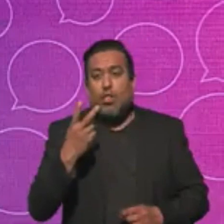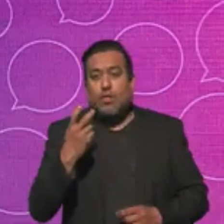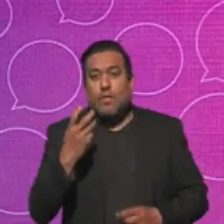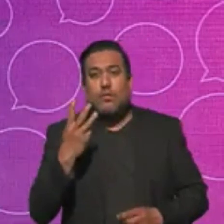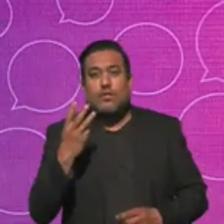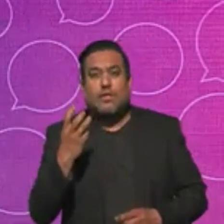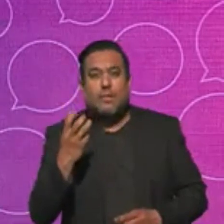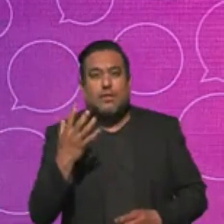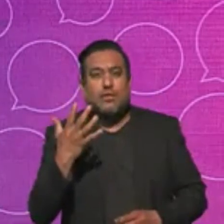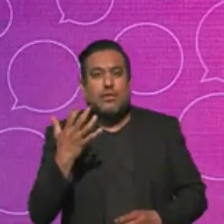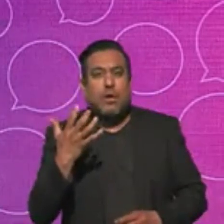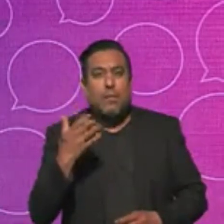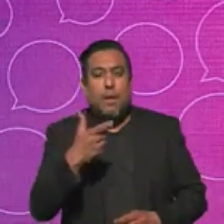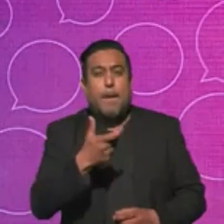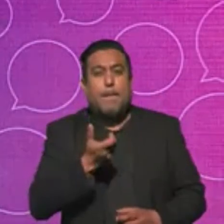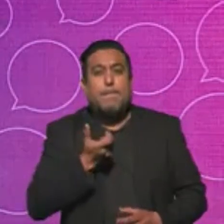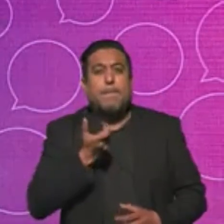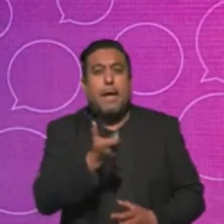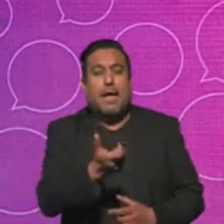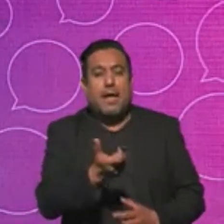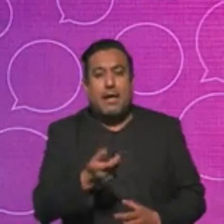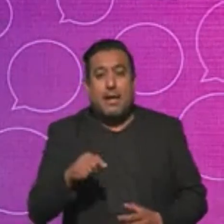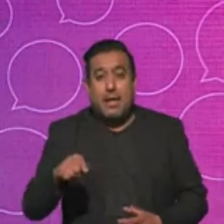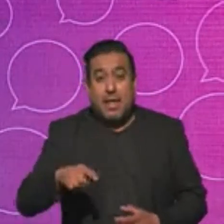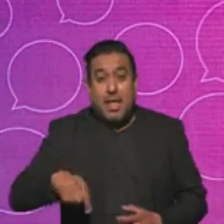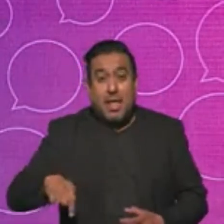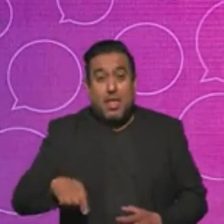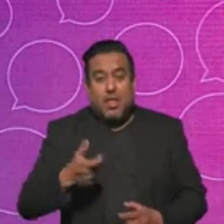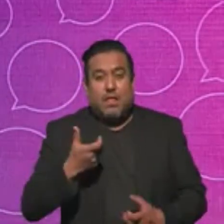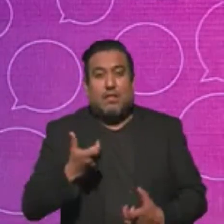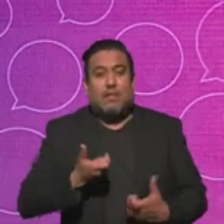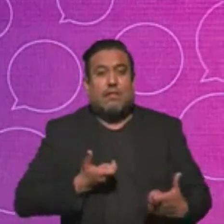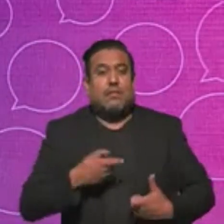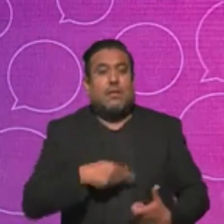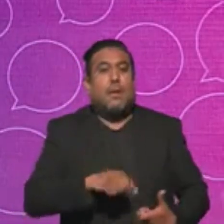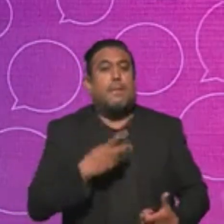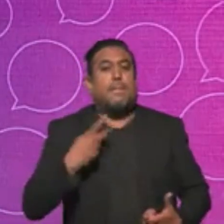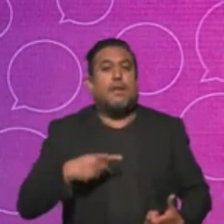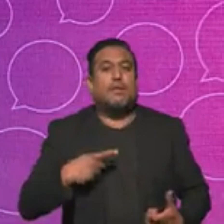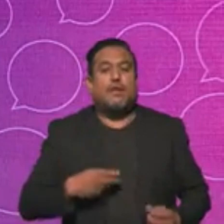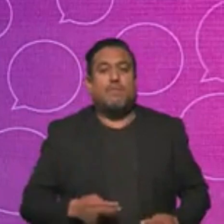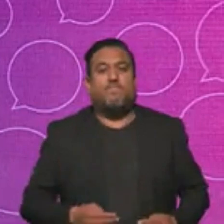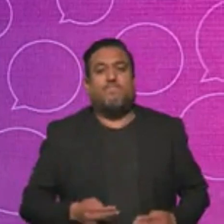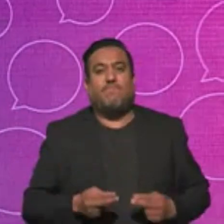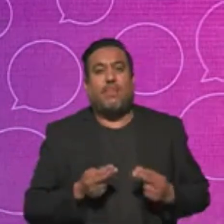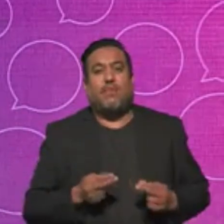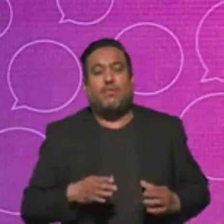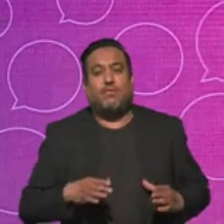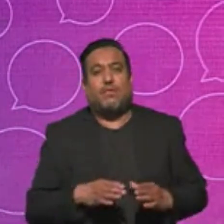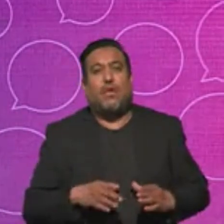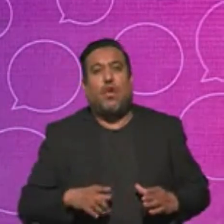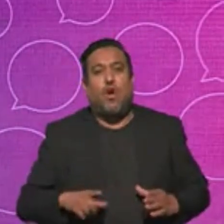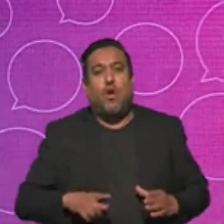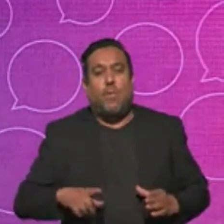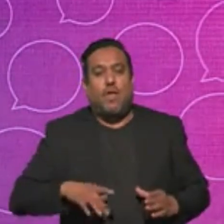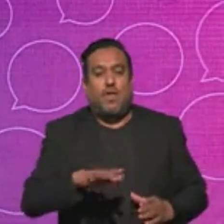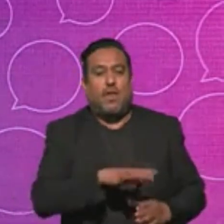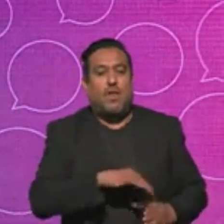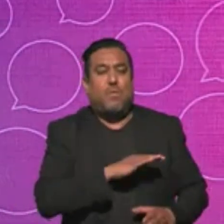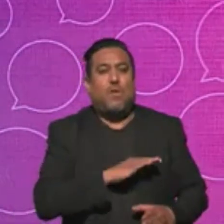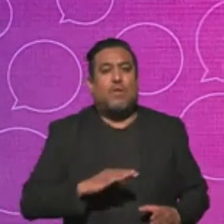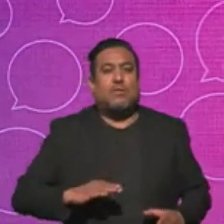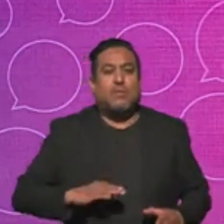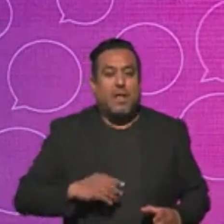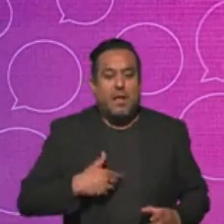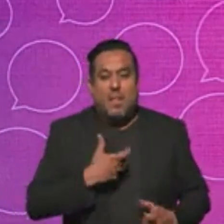5 pesos de cobro eso termina siendo un negocio para personas que favorece el gobierno municipal haciéndoles un